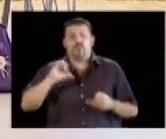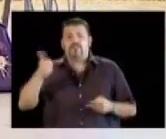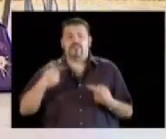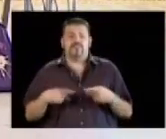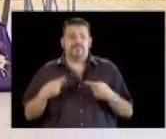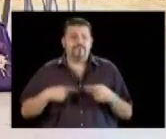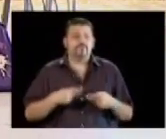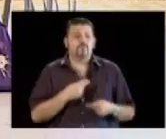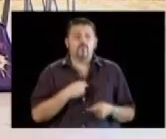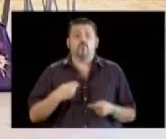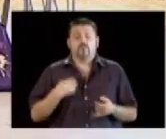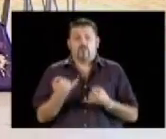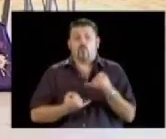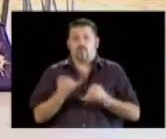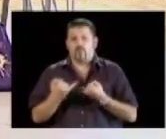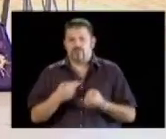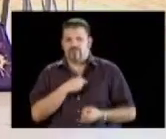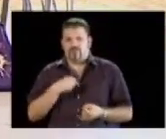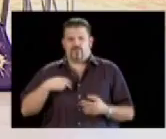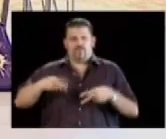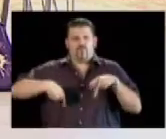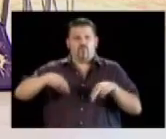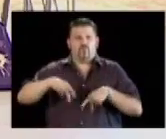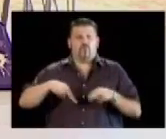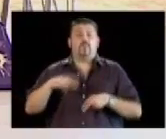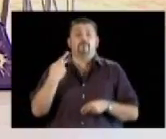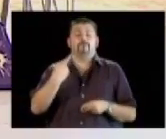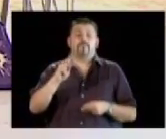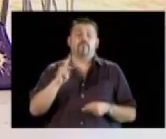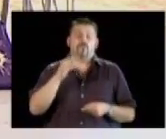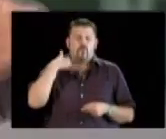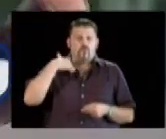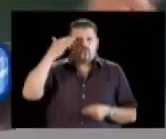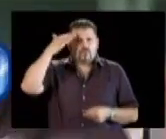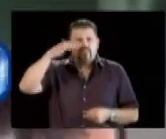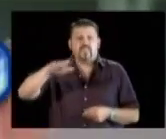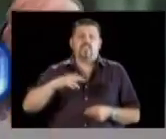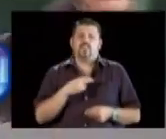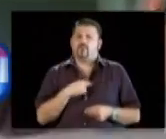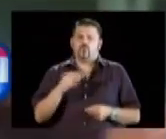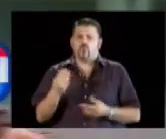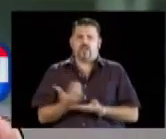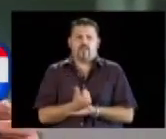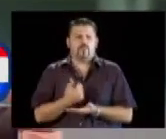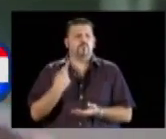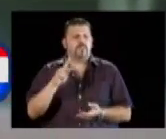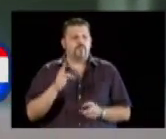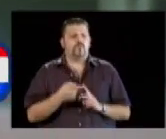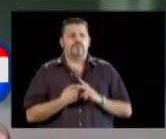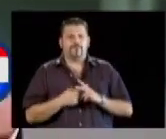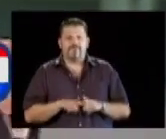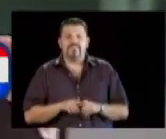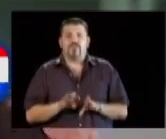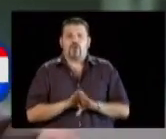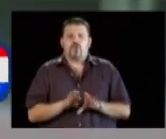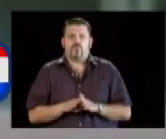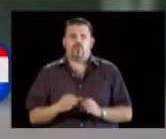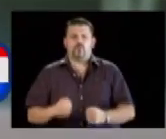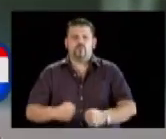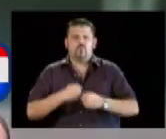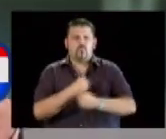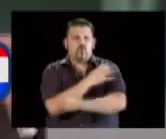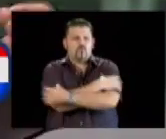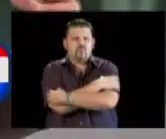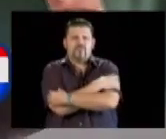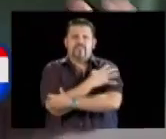Ya sé que no ganamos esta temporada, pero no por culpa del producto. Esto empieza a suceder con los músculos, cómo les aumenta la